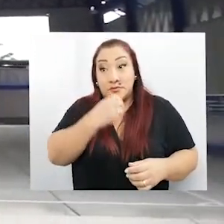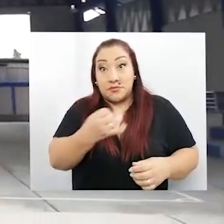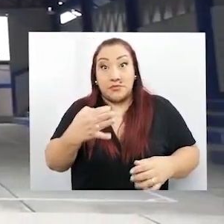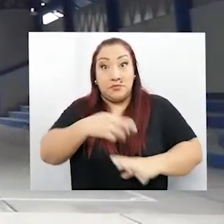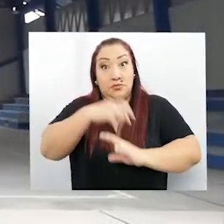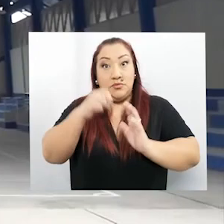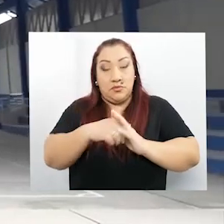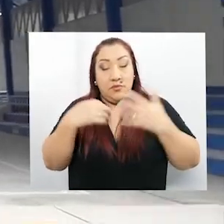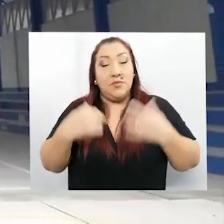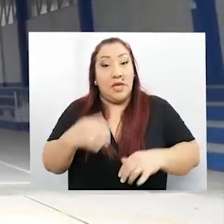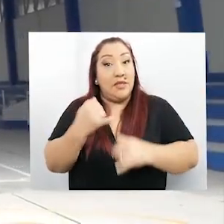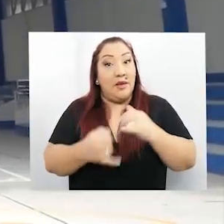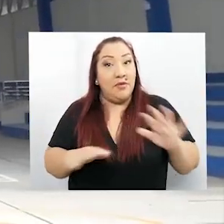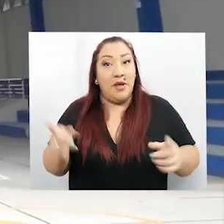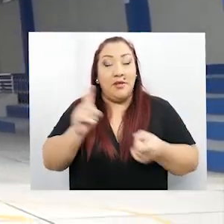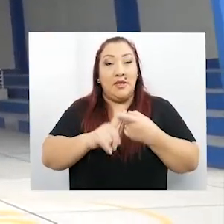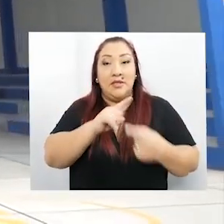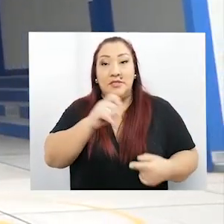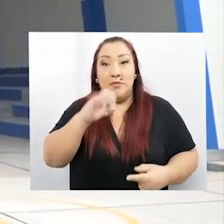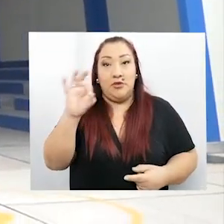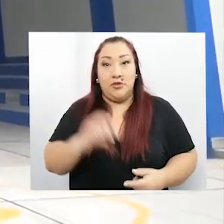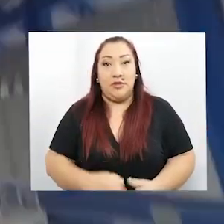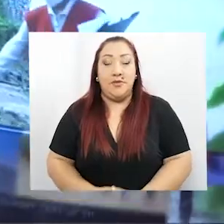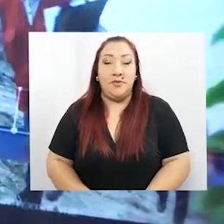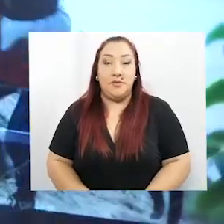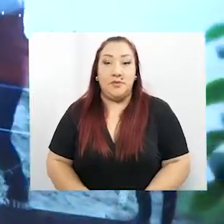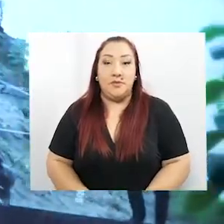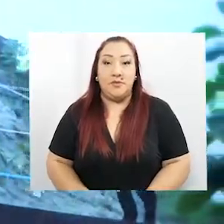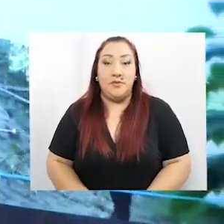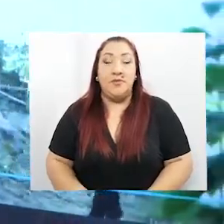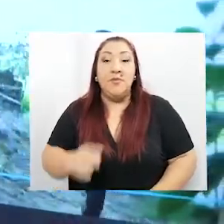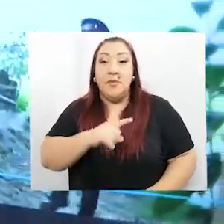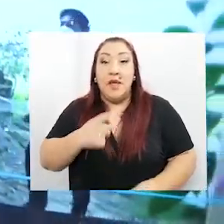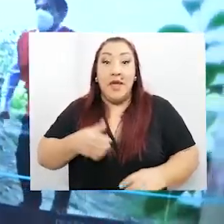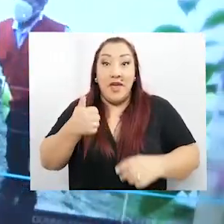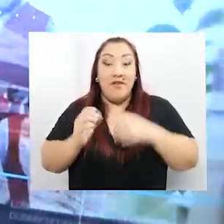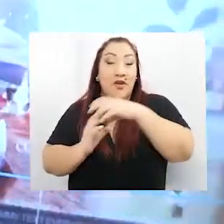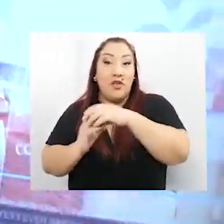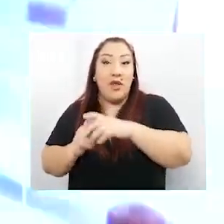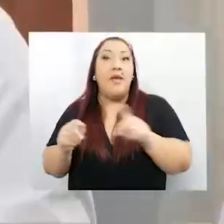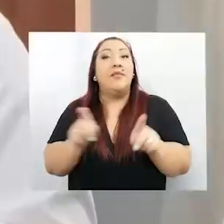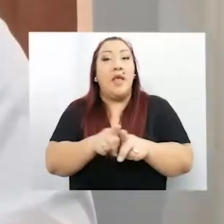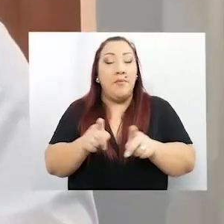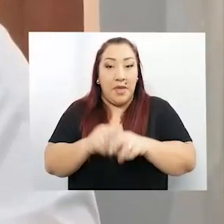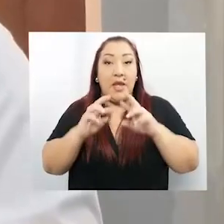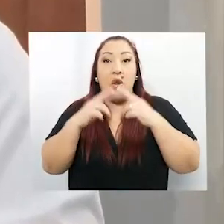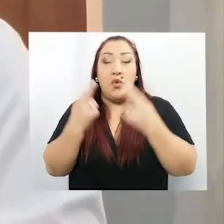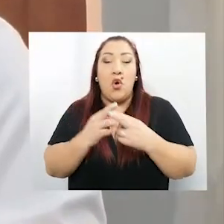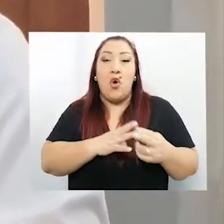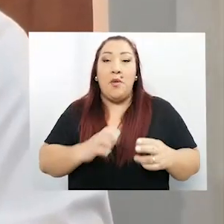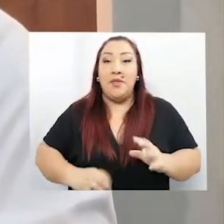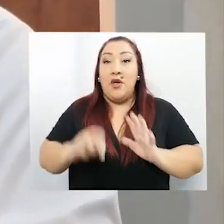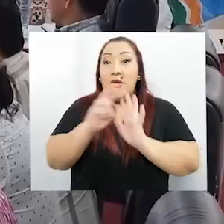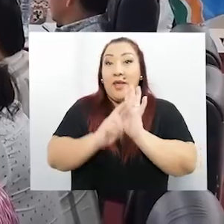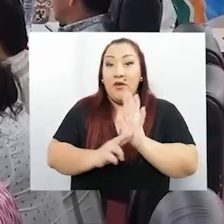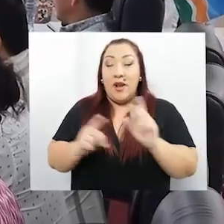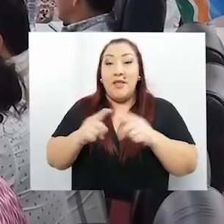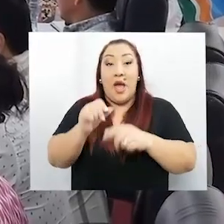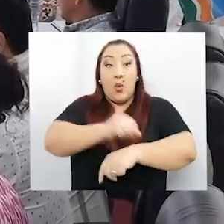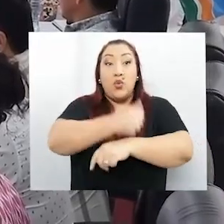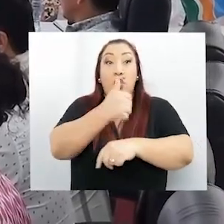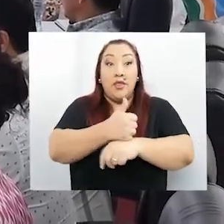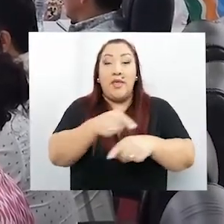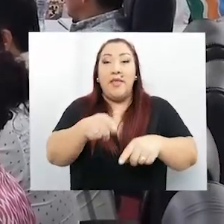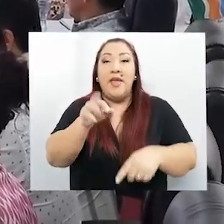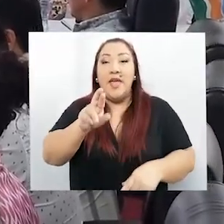La obra ya se encuentra concluida al 100%. El contralor Nelson Schack también se reunió con el gobernador regional y